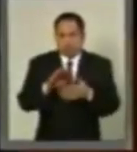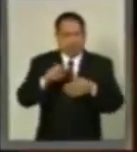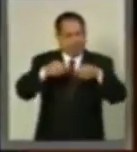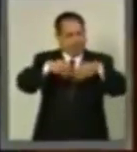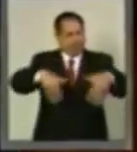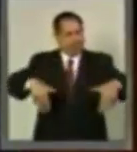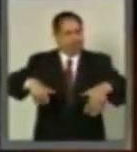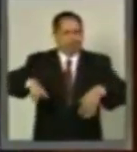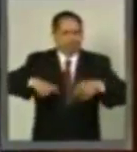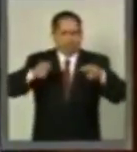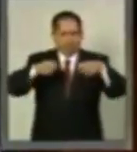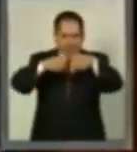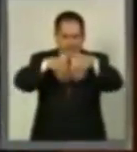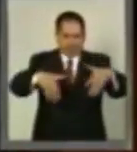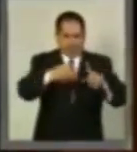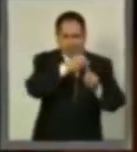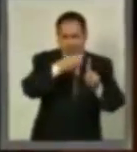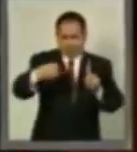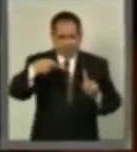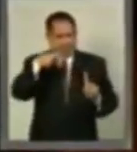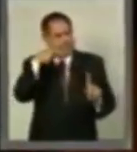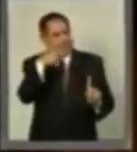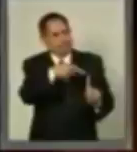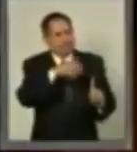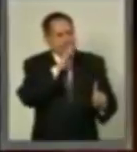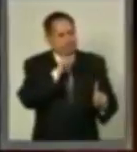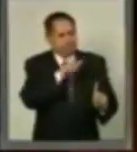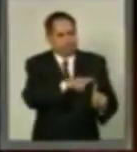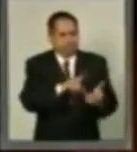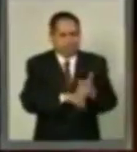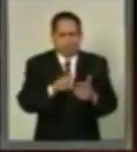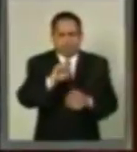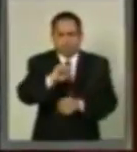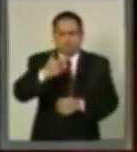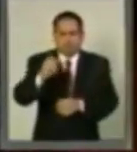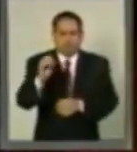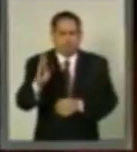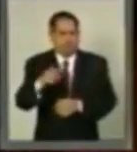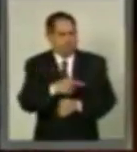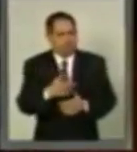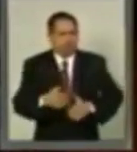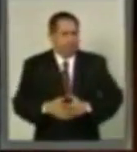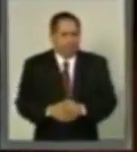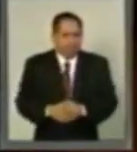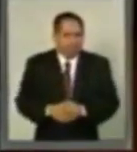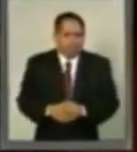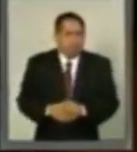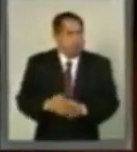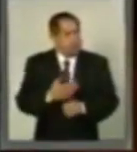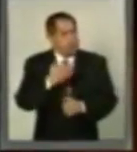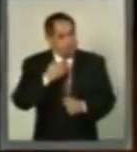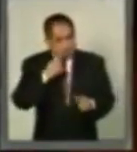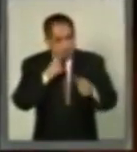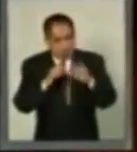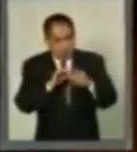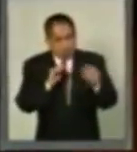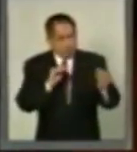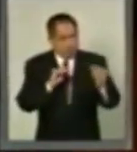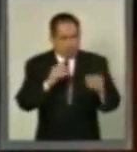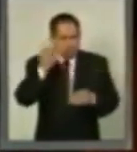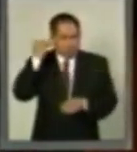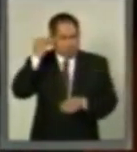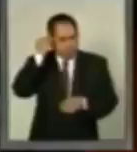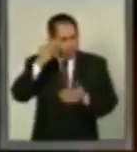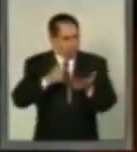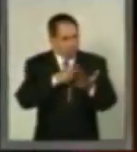institucional sobre el que se finca actualmente la Secretaría de Gobernación. Y ya desde la discusión, pues esto yo se lo he